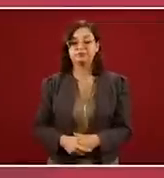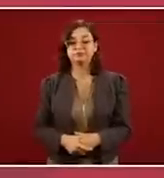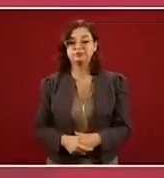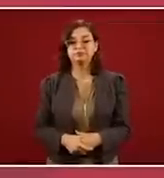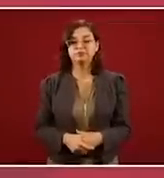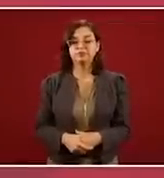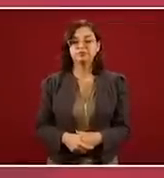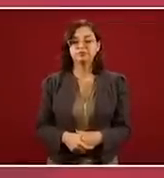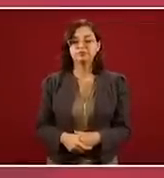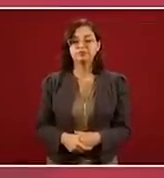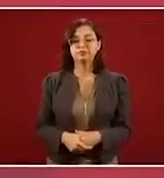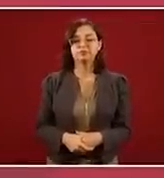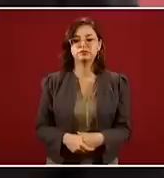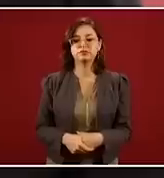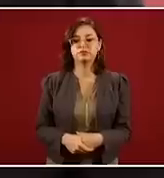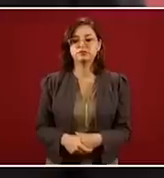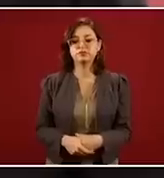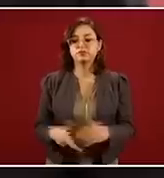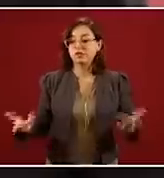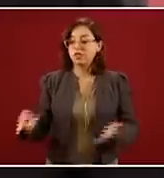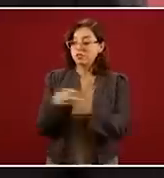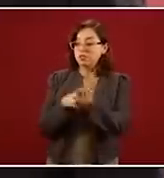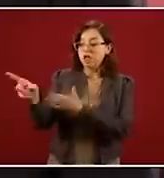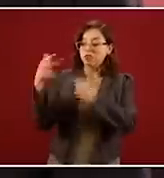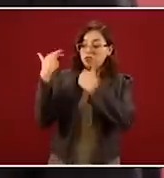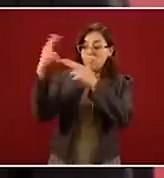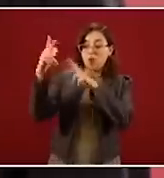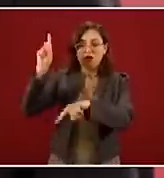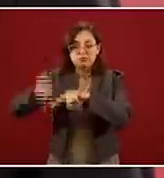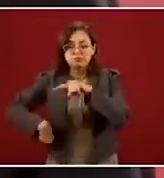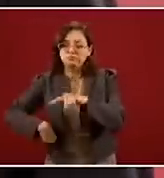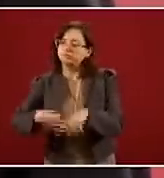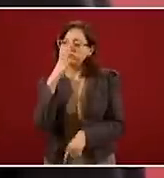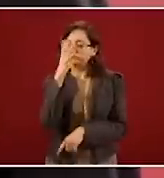No se puede negar ese derecho, mucho menos